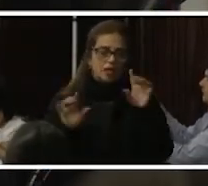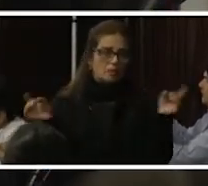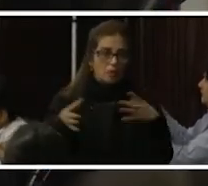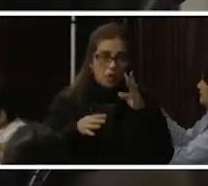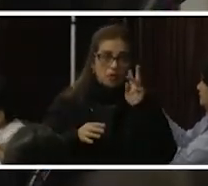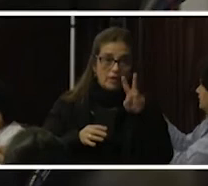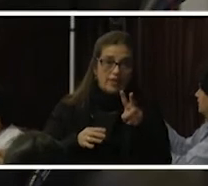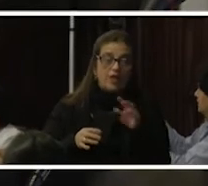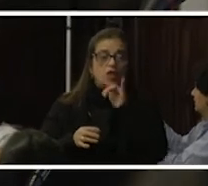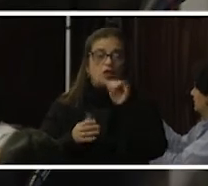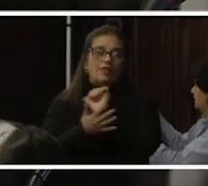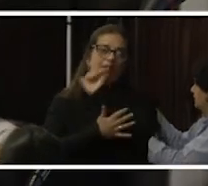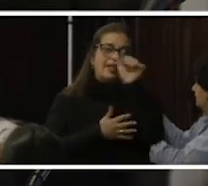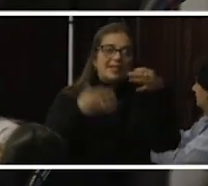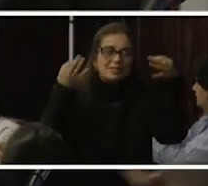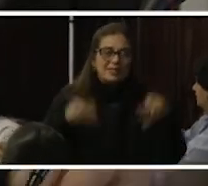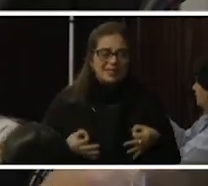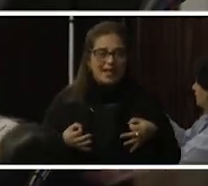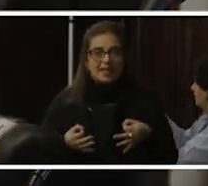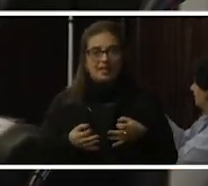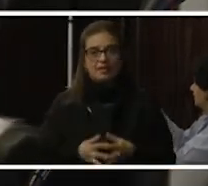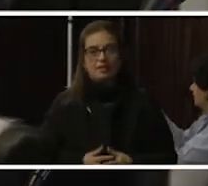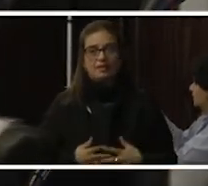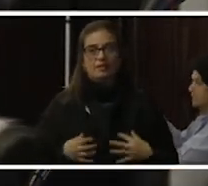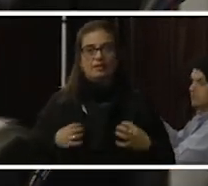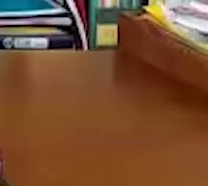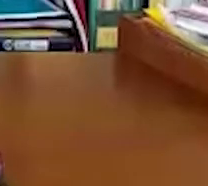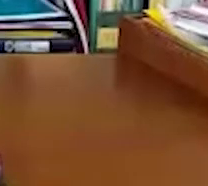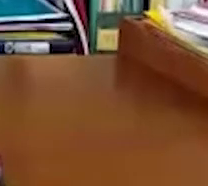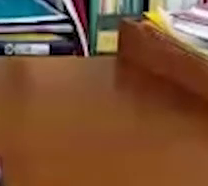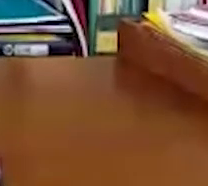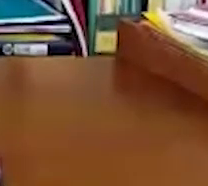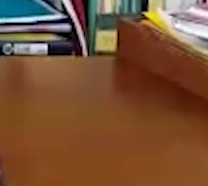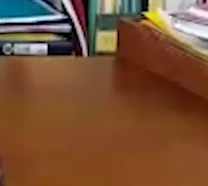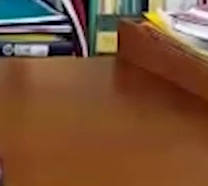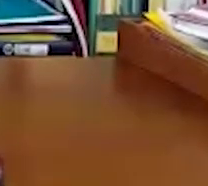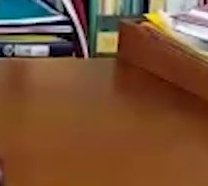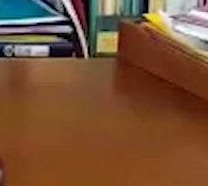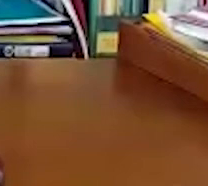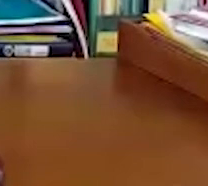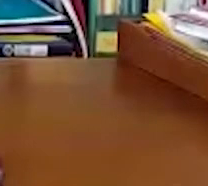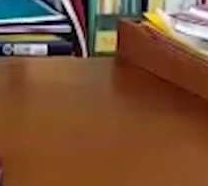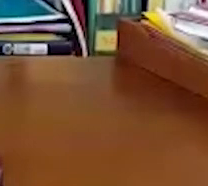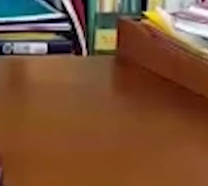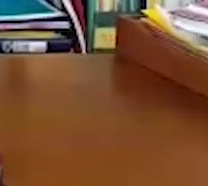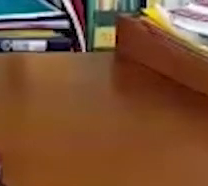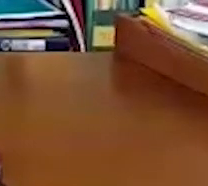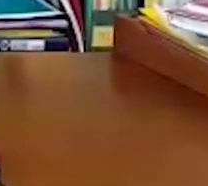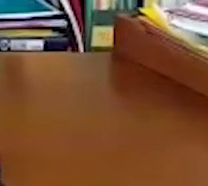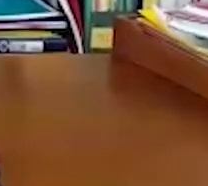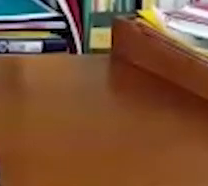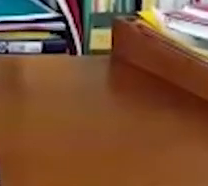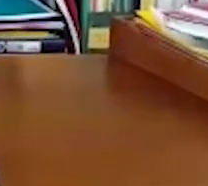la relatora especial, o de la relatora, ahí está. Victoria Tauli Corpus, and I'm the UN